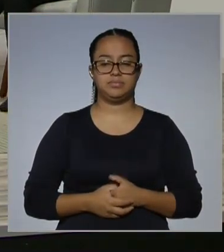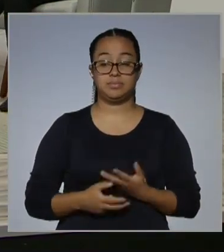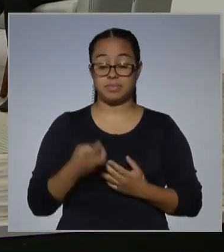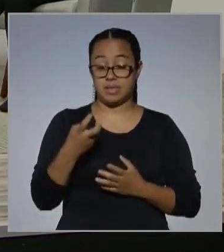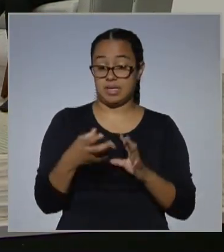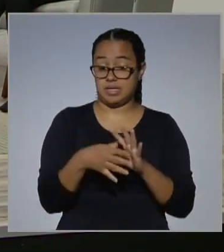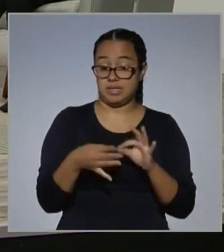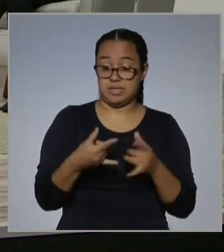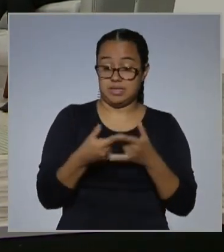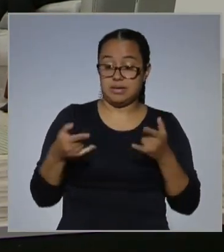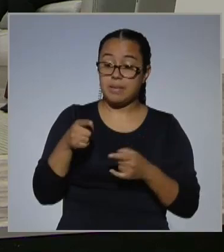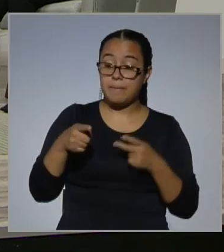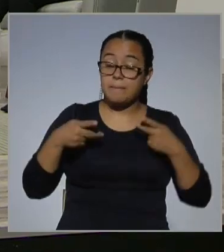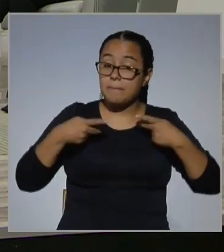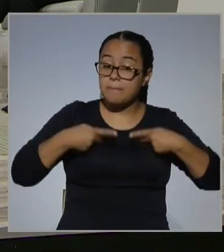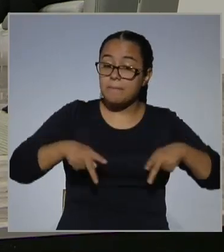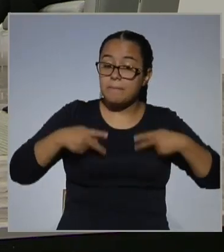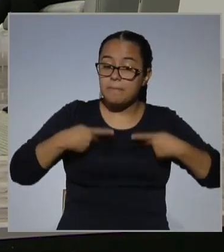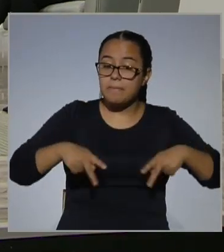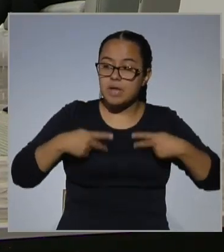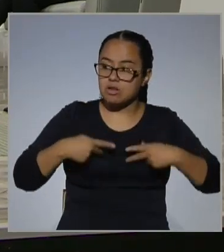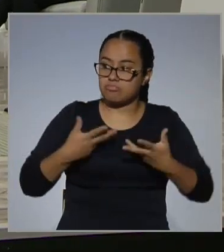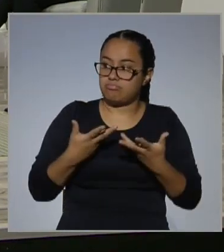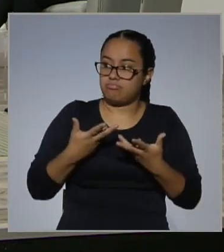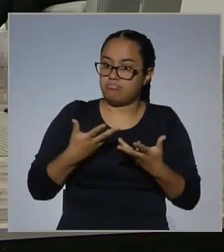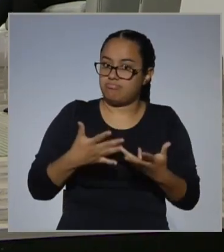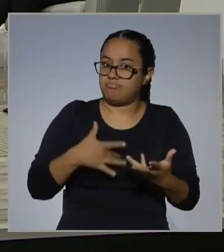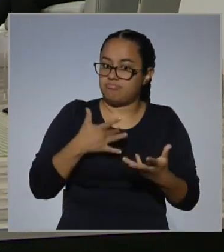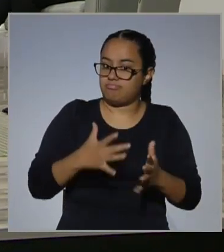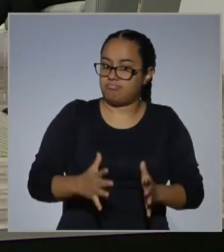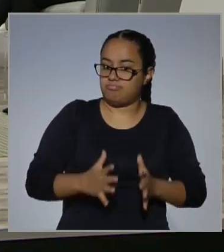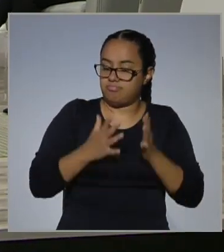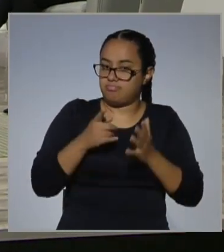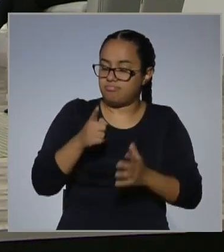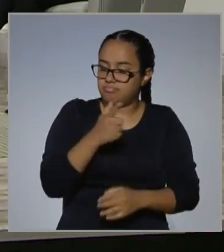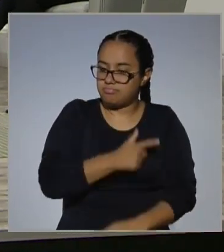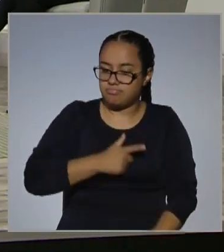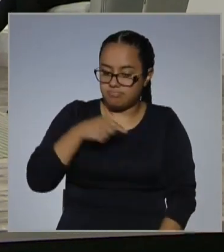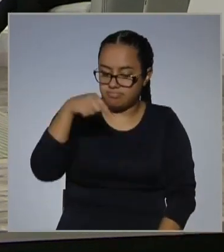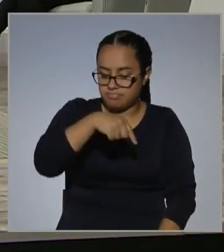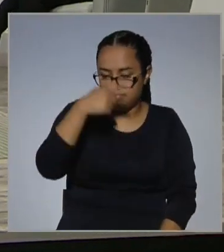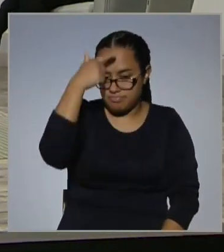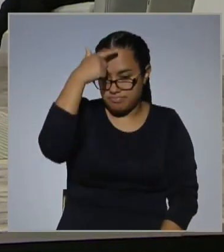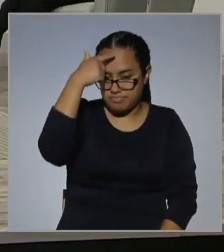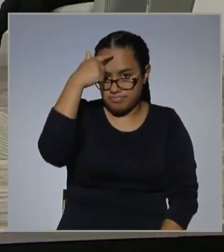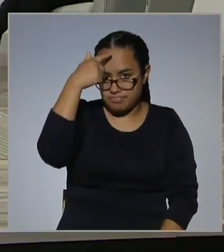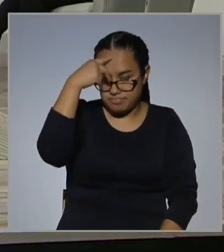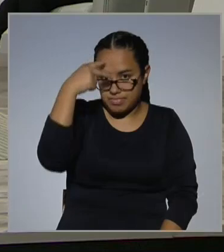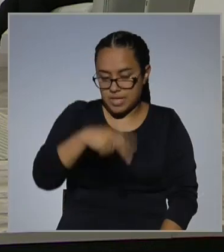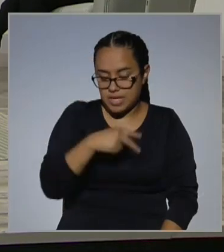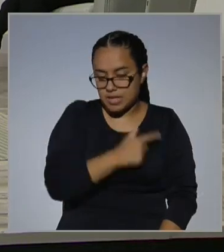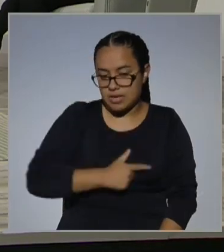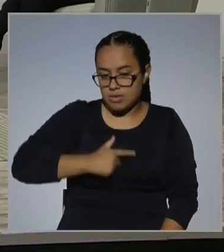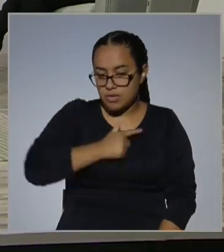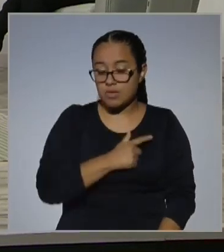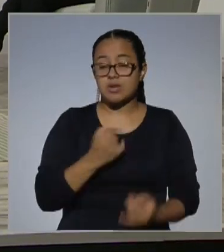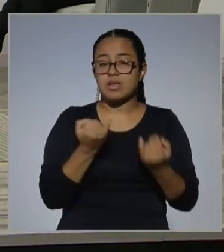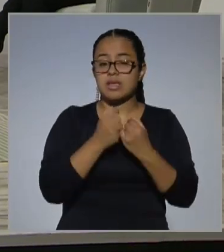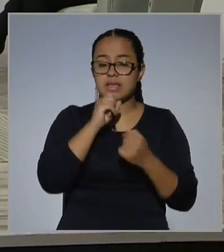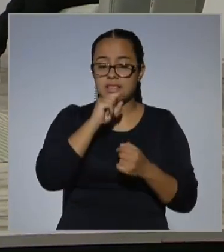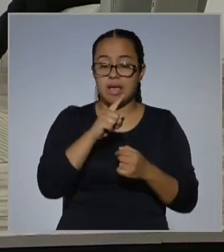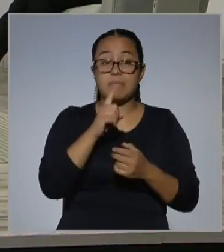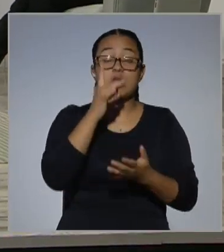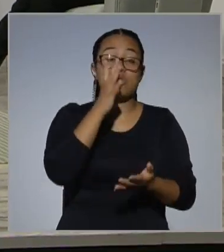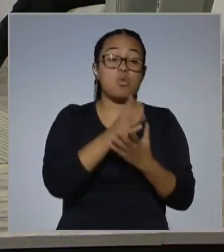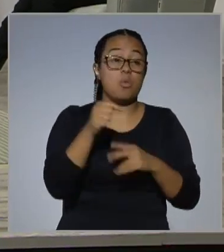Testimonios de personas que han quedado pues asombradas de lo que es nuestra celebración aquí en México, pero que también no han querido que solo